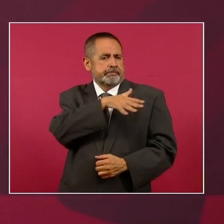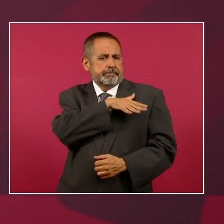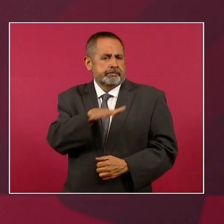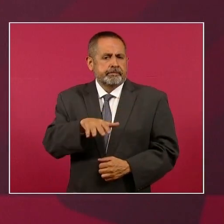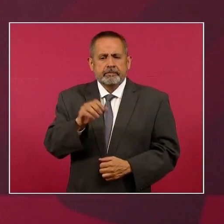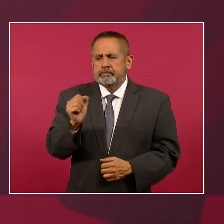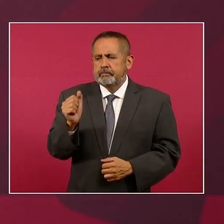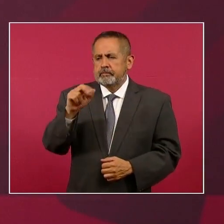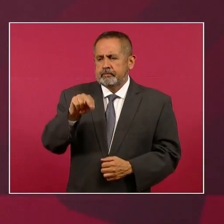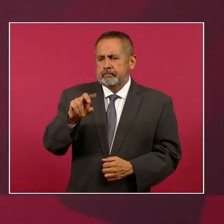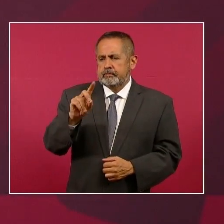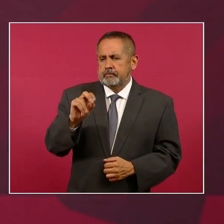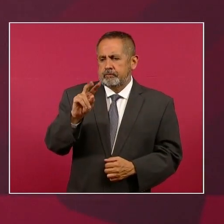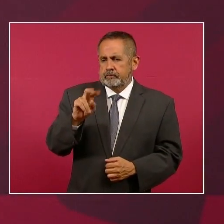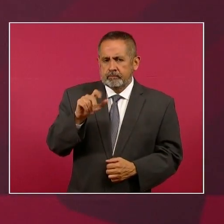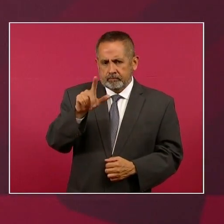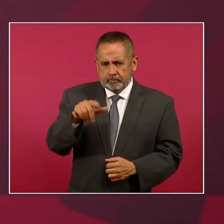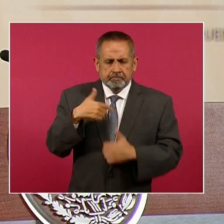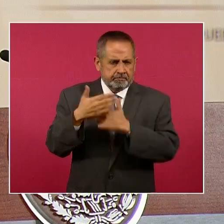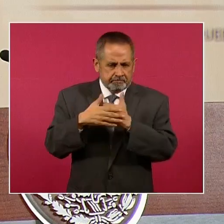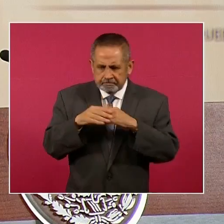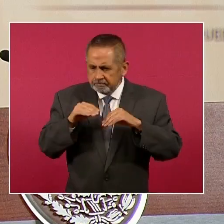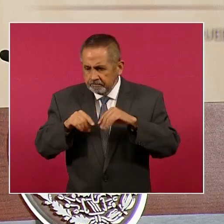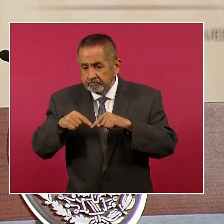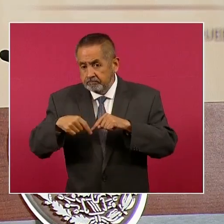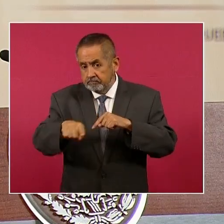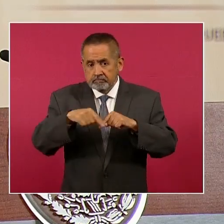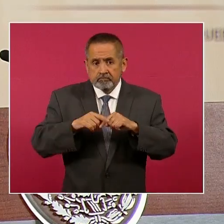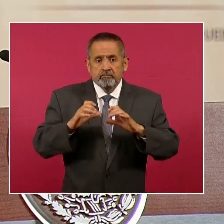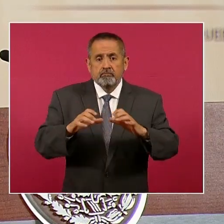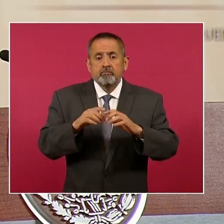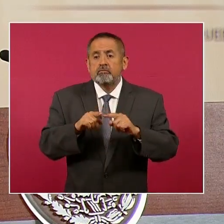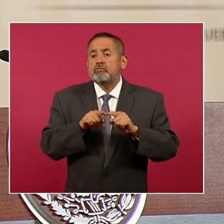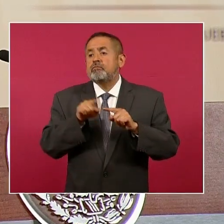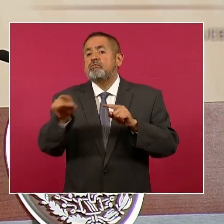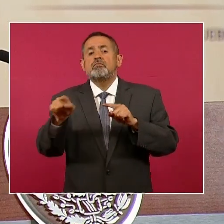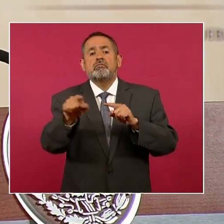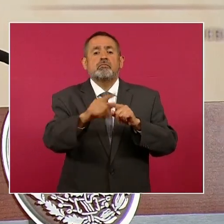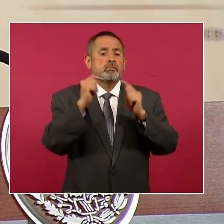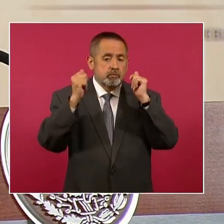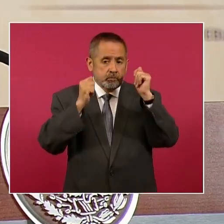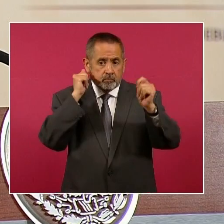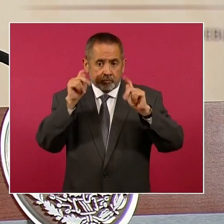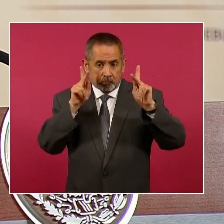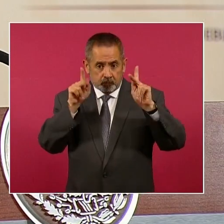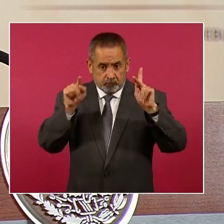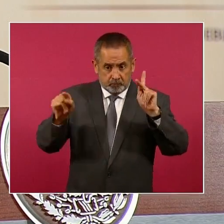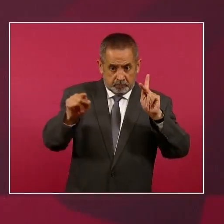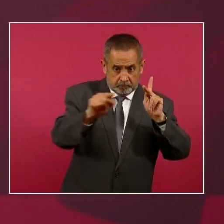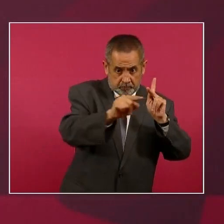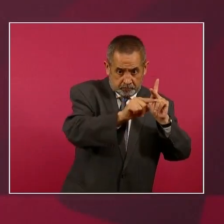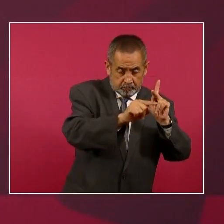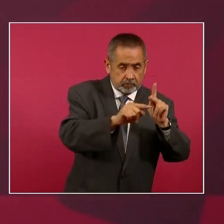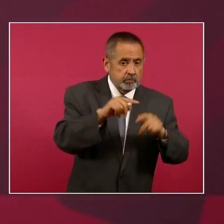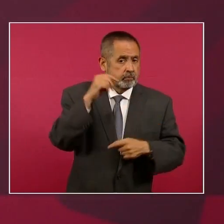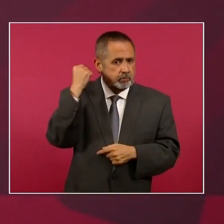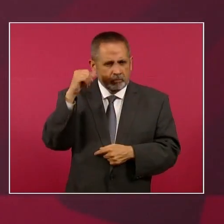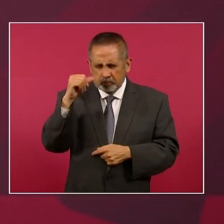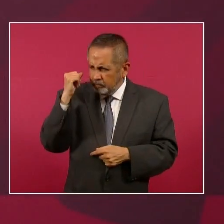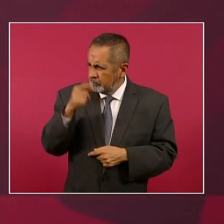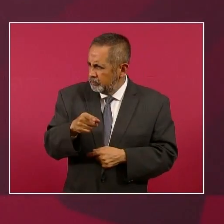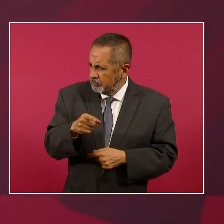Sandoval de que se están cuidando los destinos turísticos de